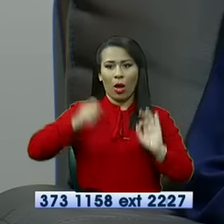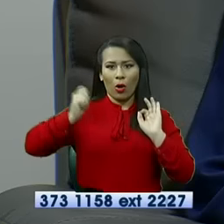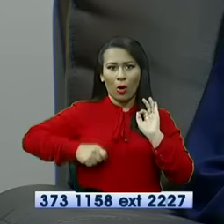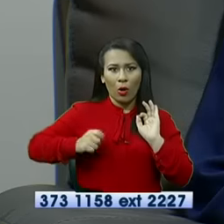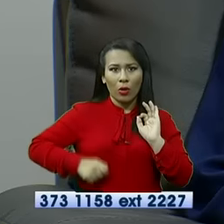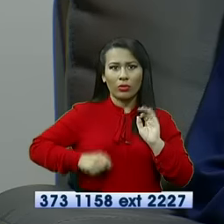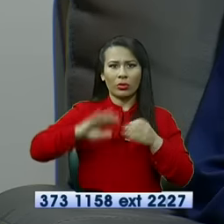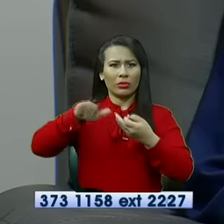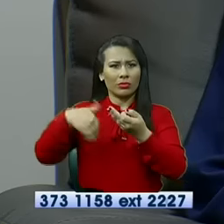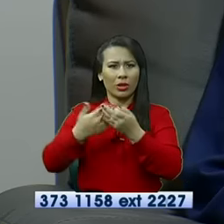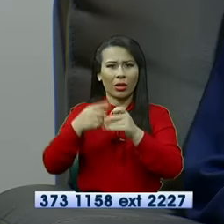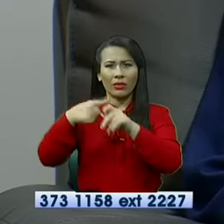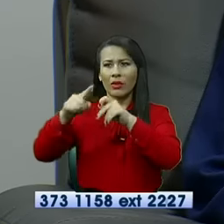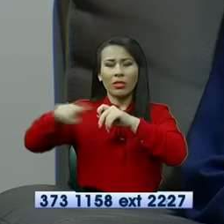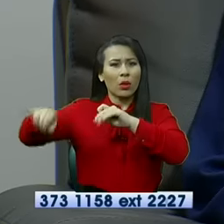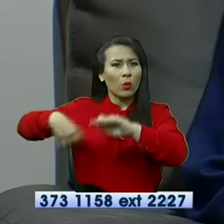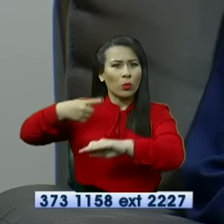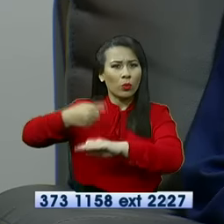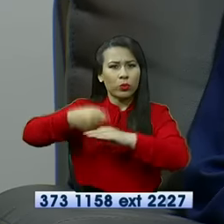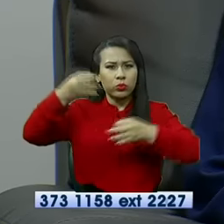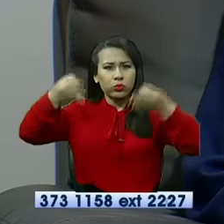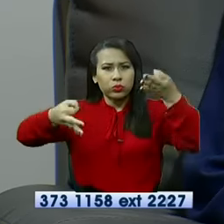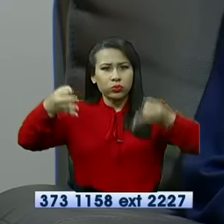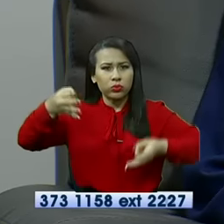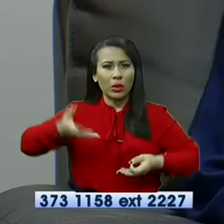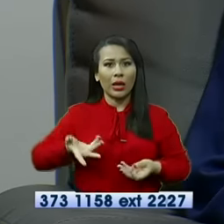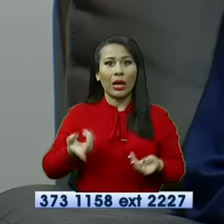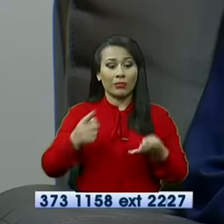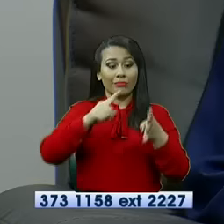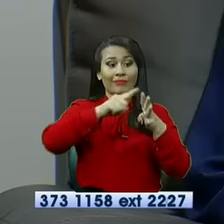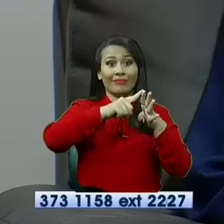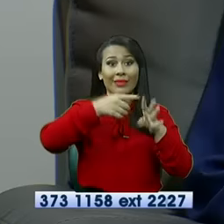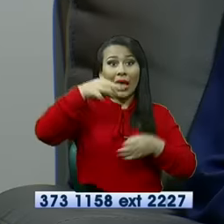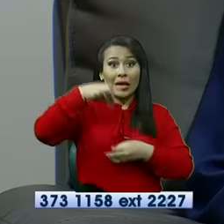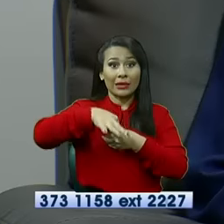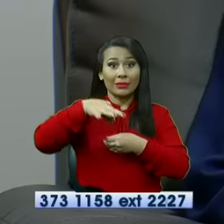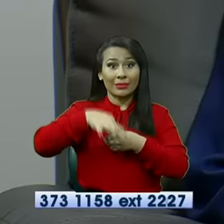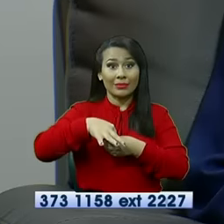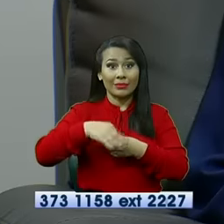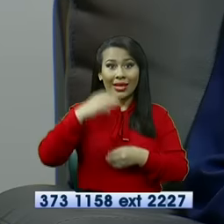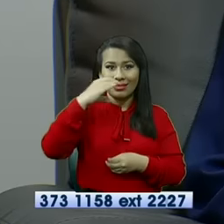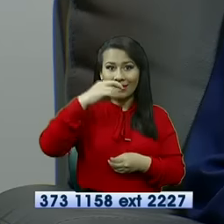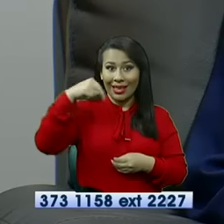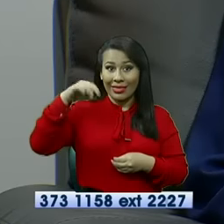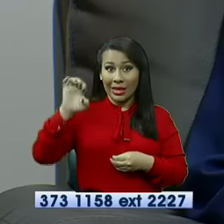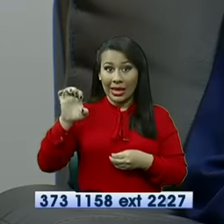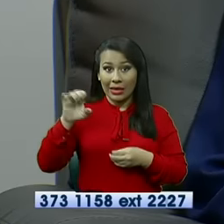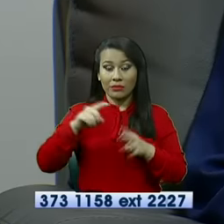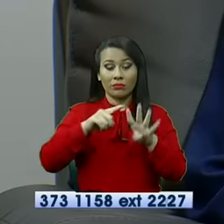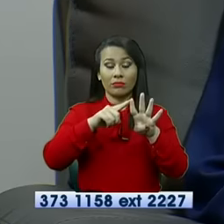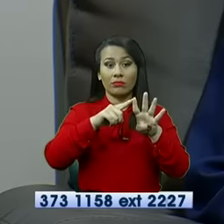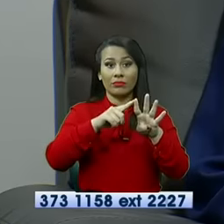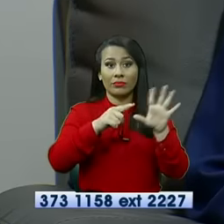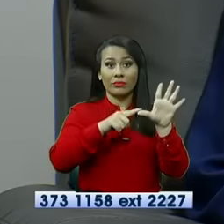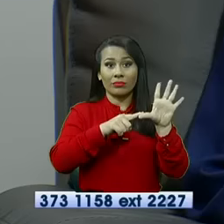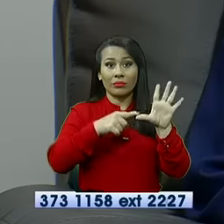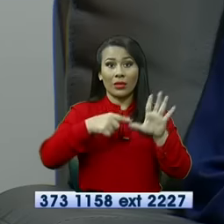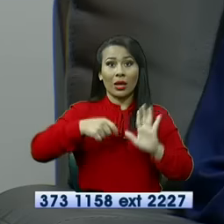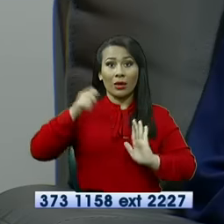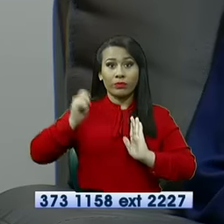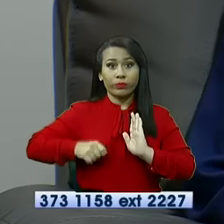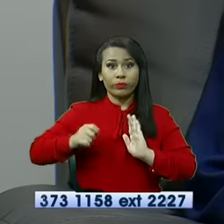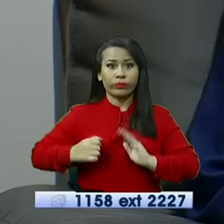tribunales y juzgados la función electoral que es el Consejo Nacional electoral y el tribunal